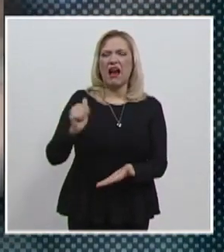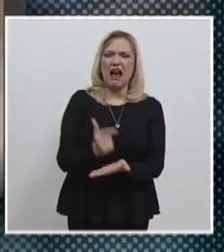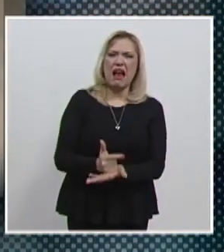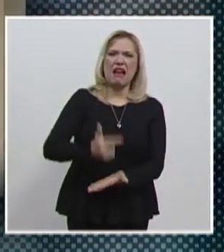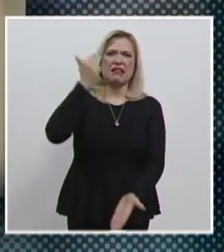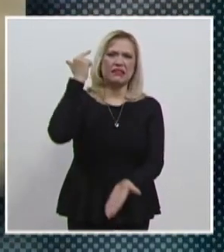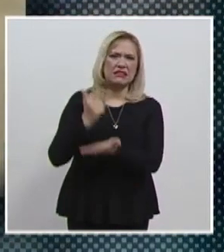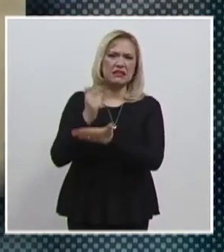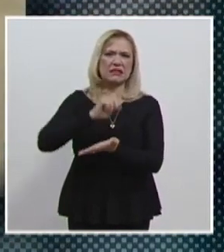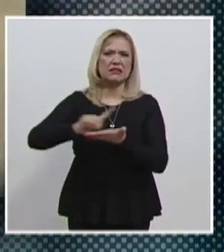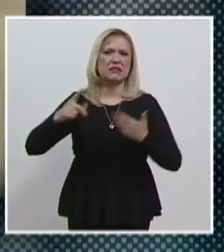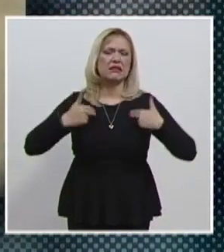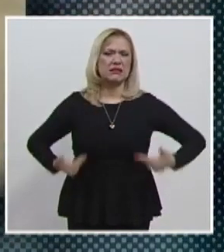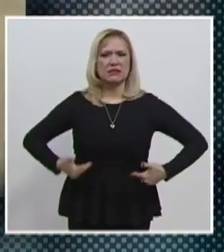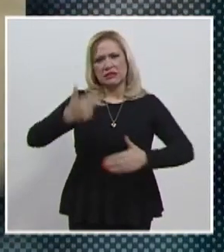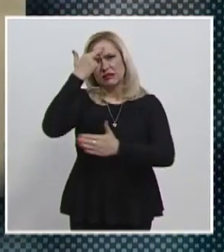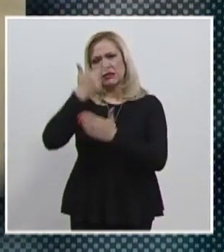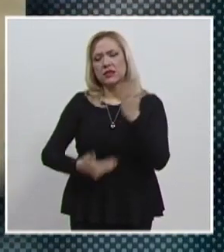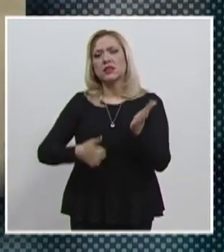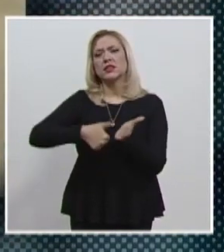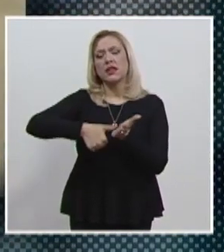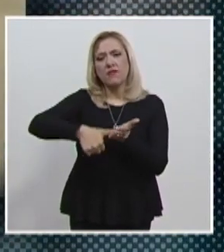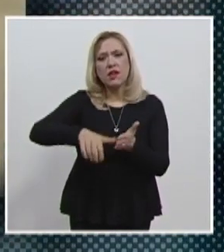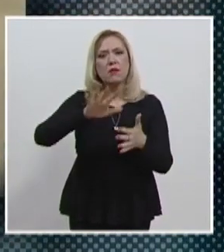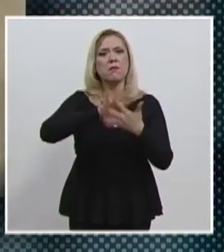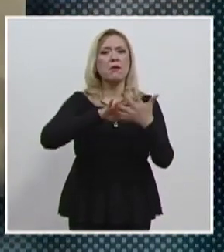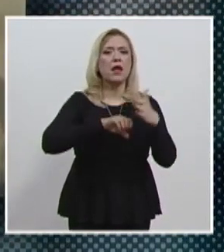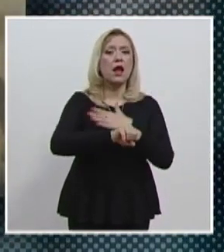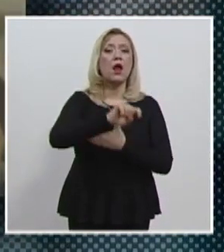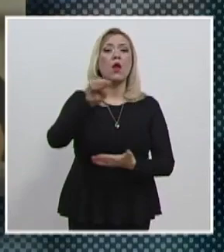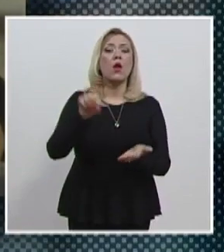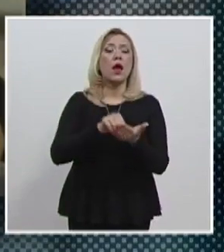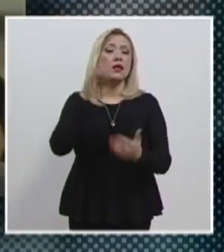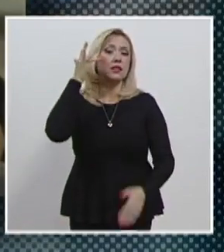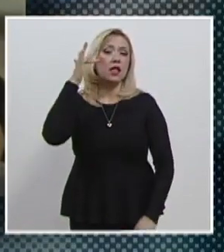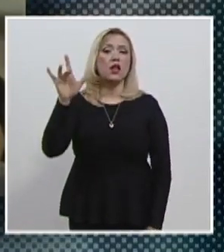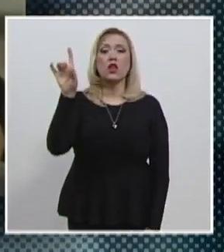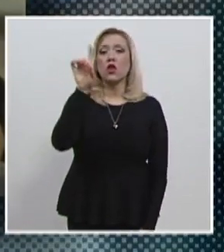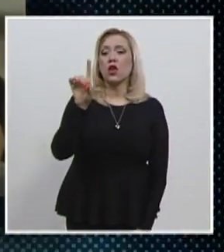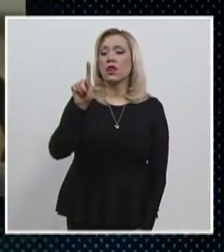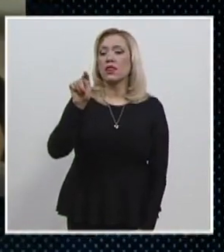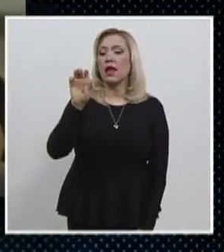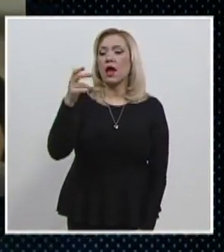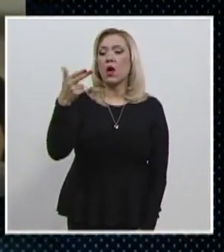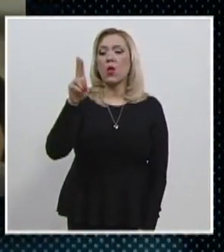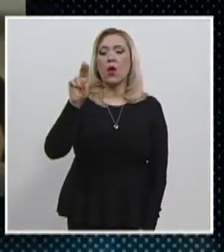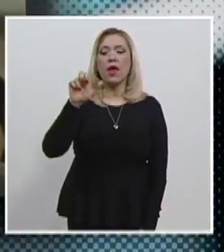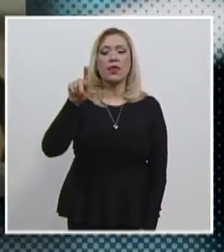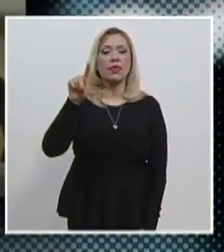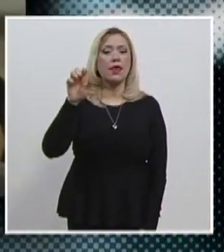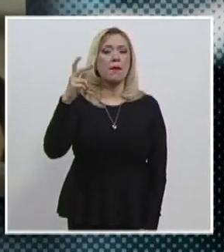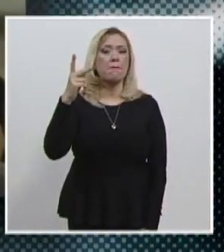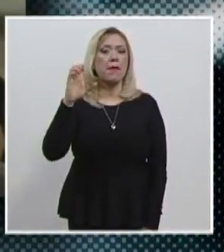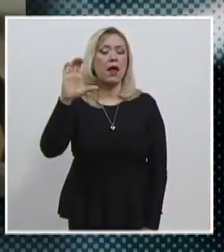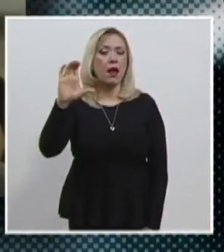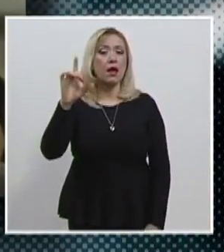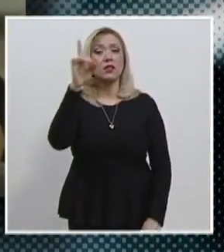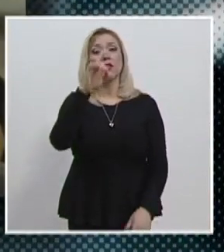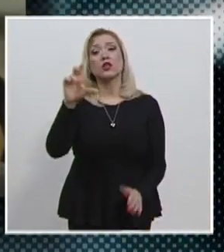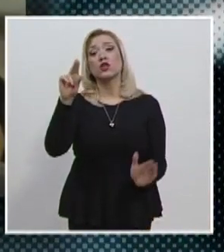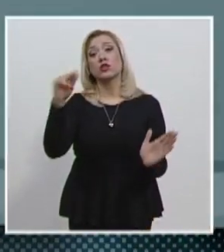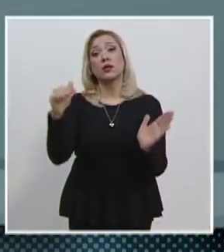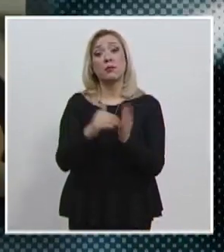y civil en el municipio de Santo Domingo Tehuantepec dará servicio a partir de hoy a más de 180,000